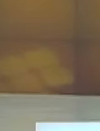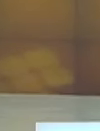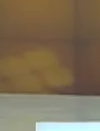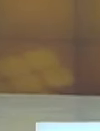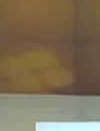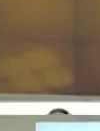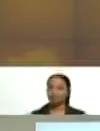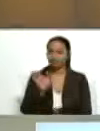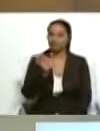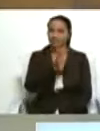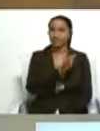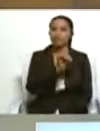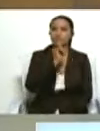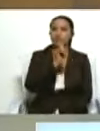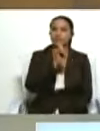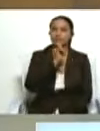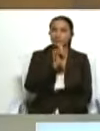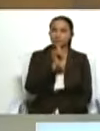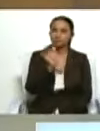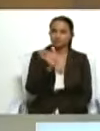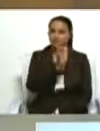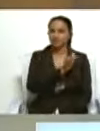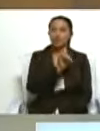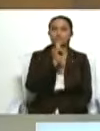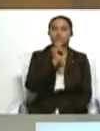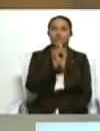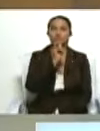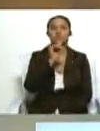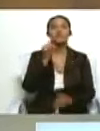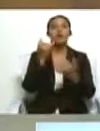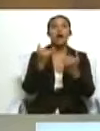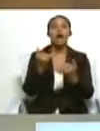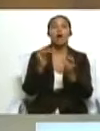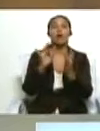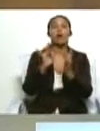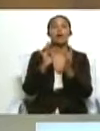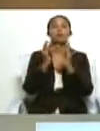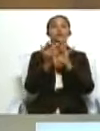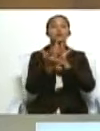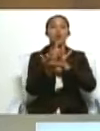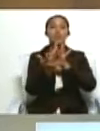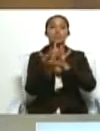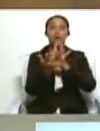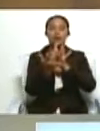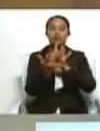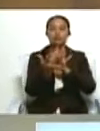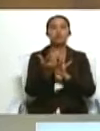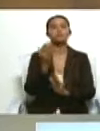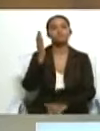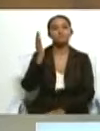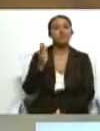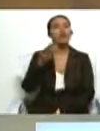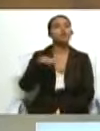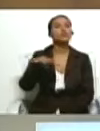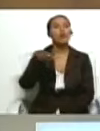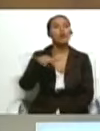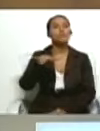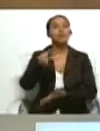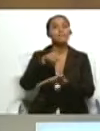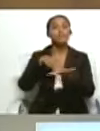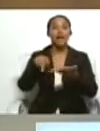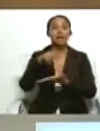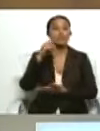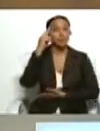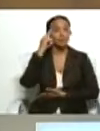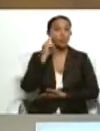Cambiemos de tema y a esta hora vamos a establecer un contacto con Kendy Villarroel. Ella se encuentra en la Plaza Bolívar de